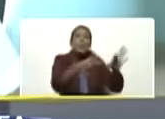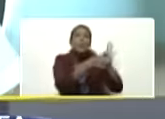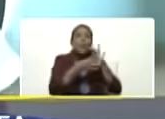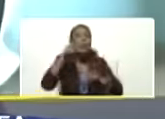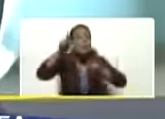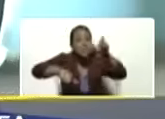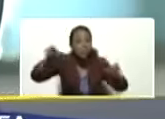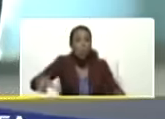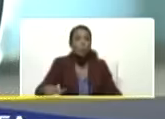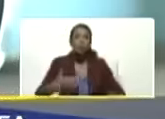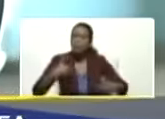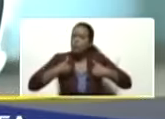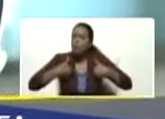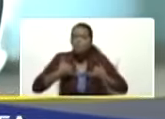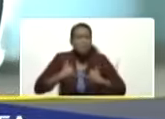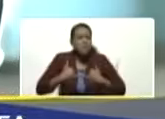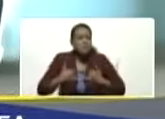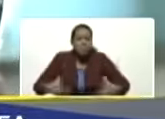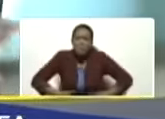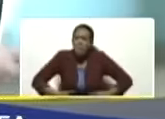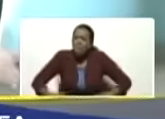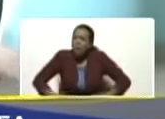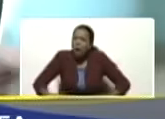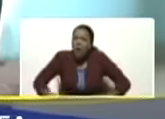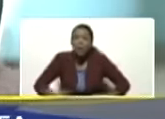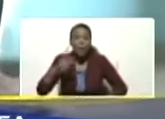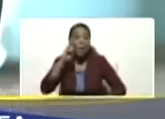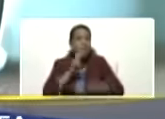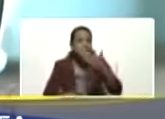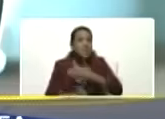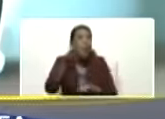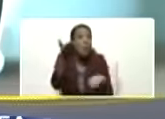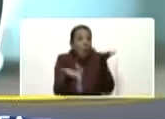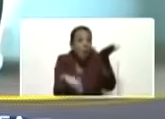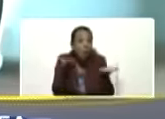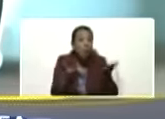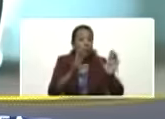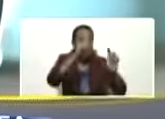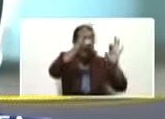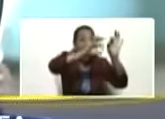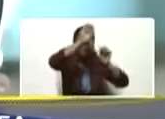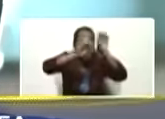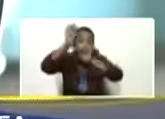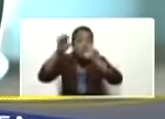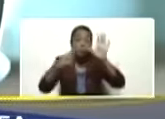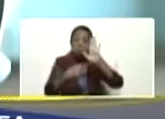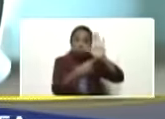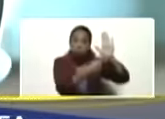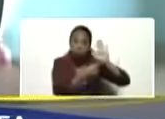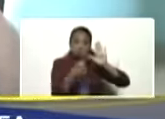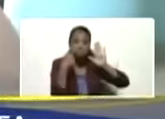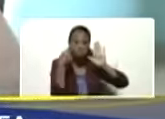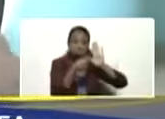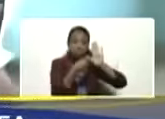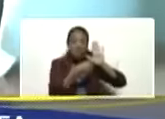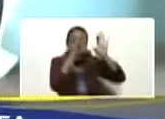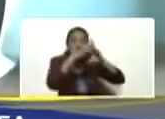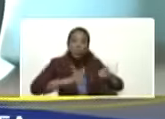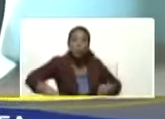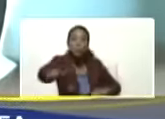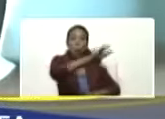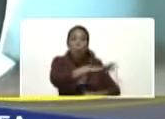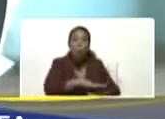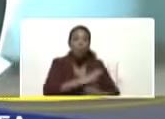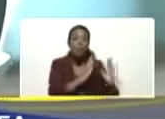nacional, con esfuerzo propio. Y lo que hemos visto, el balance que usted ha hecho, está demostrando en todas las partes